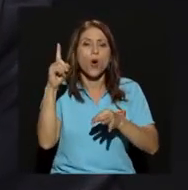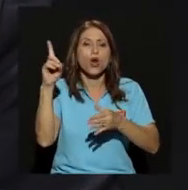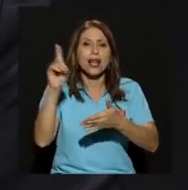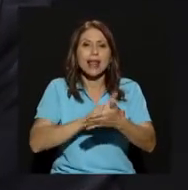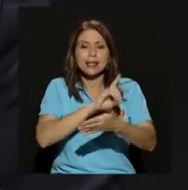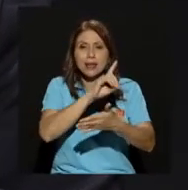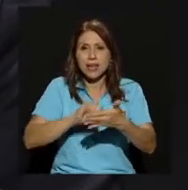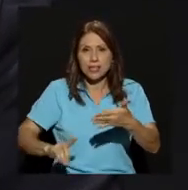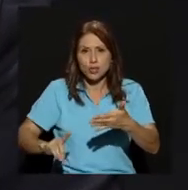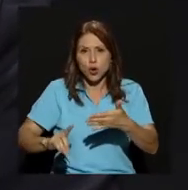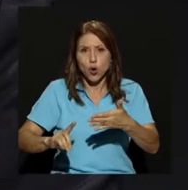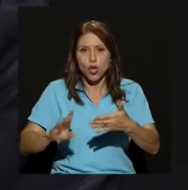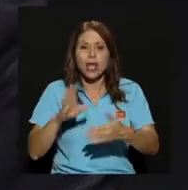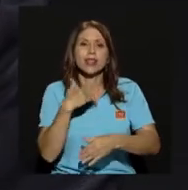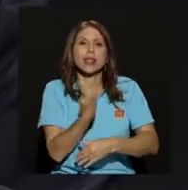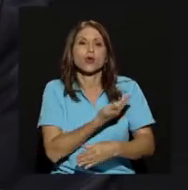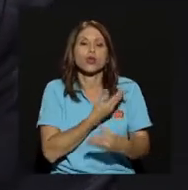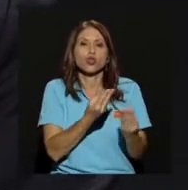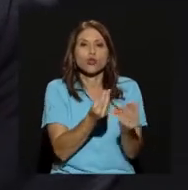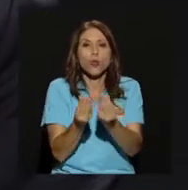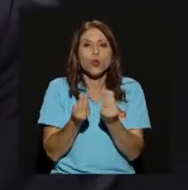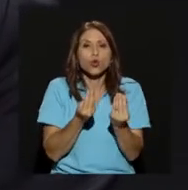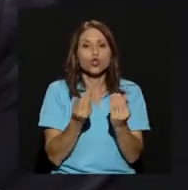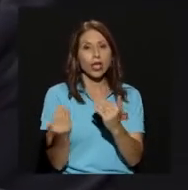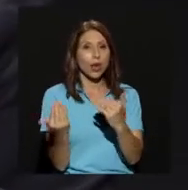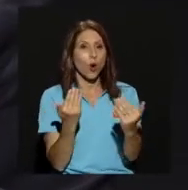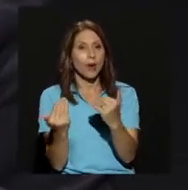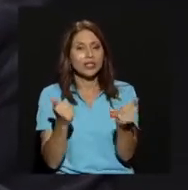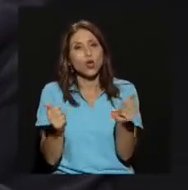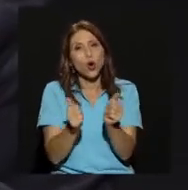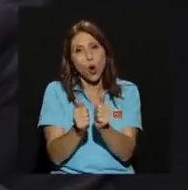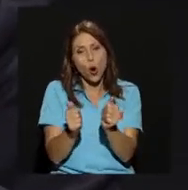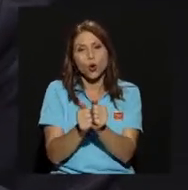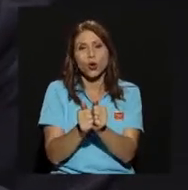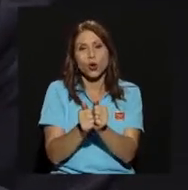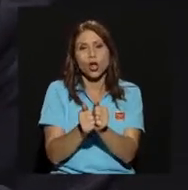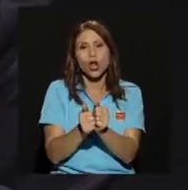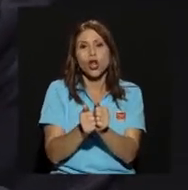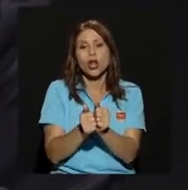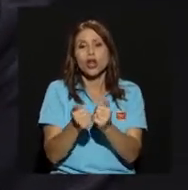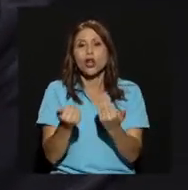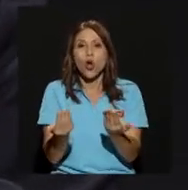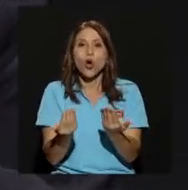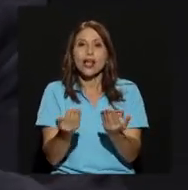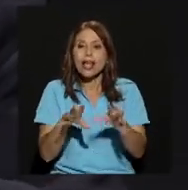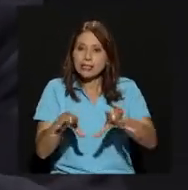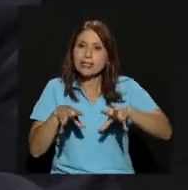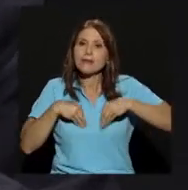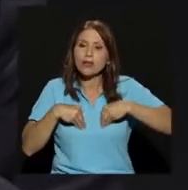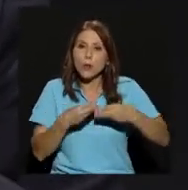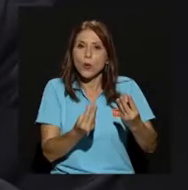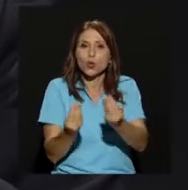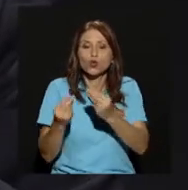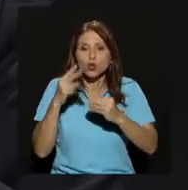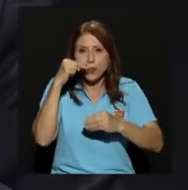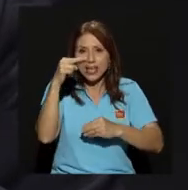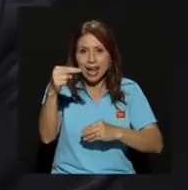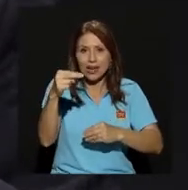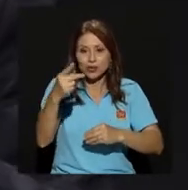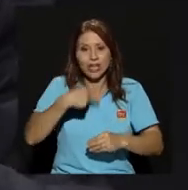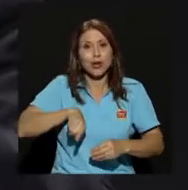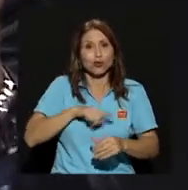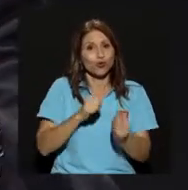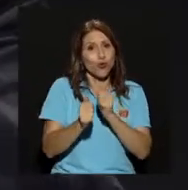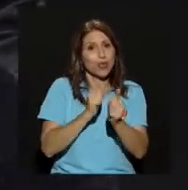podrían tener nuestros productos en comparación con lo que estaban teniendo los productos mexicanos con quienes competimos